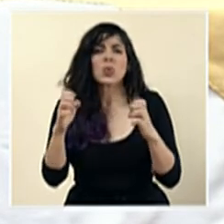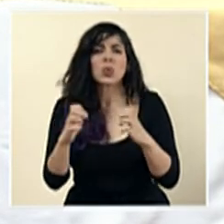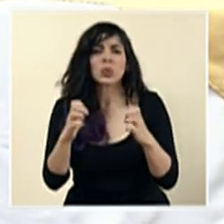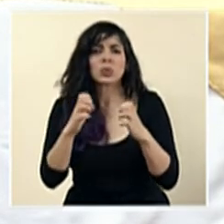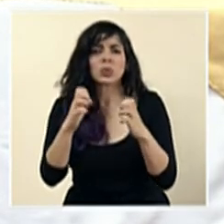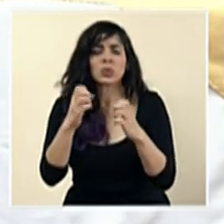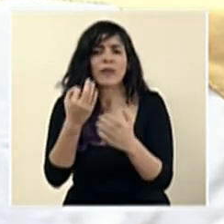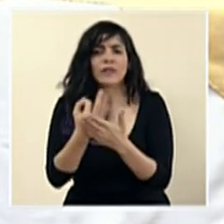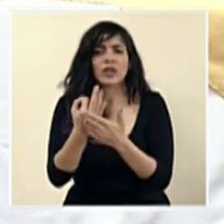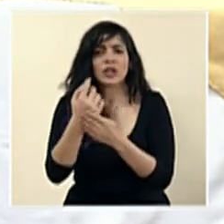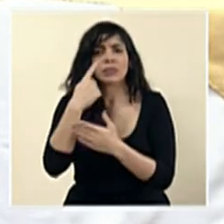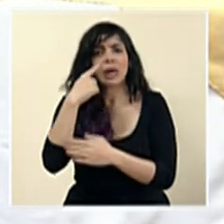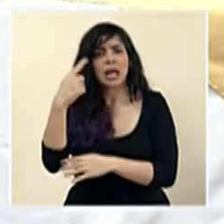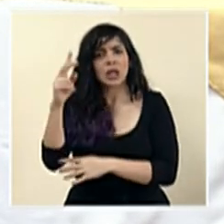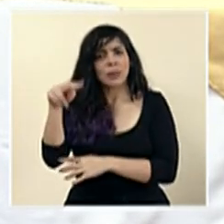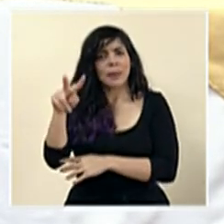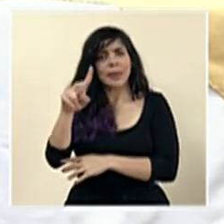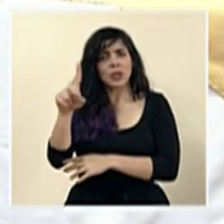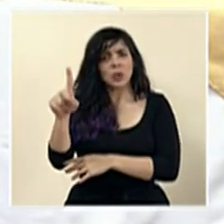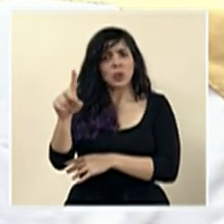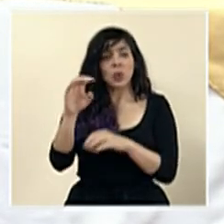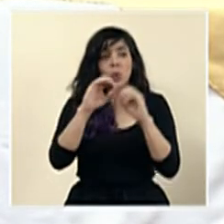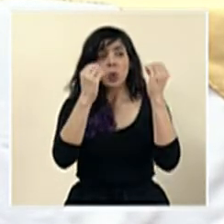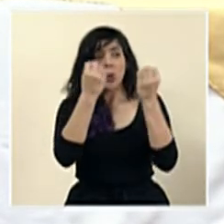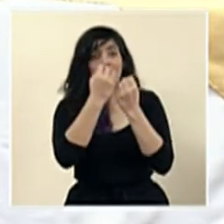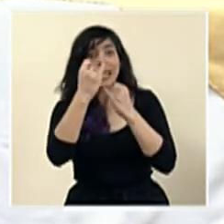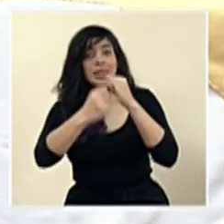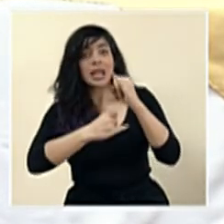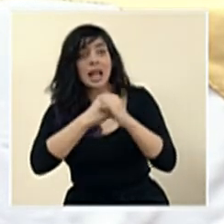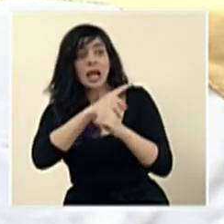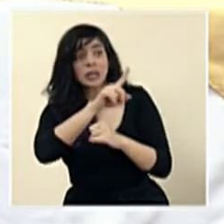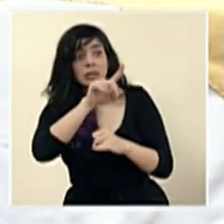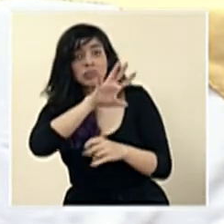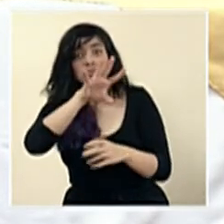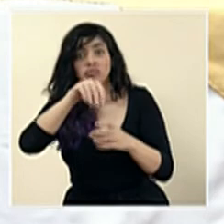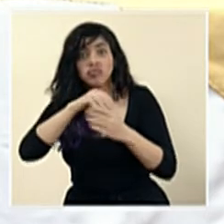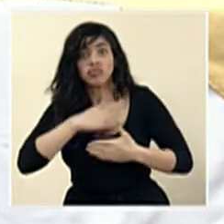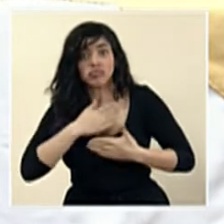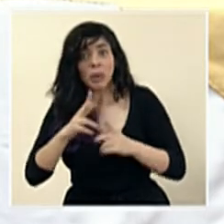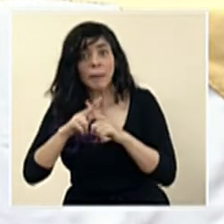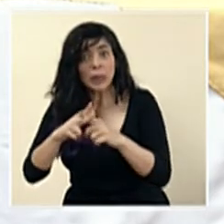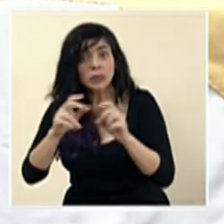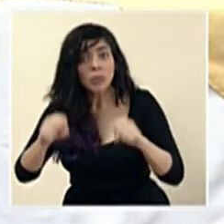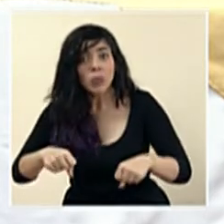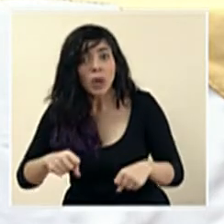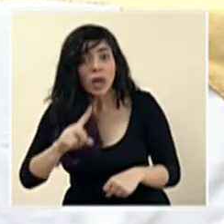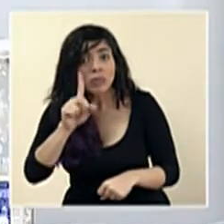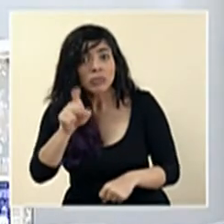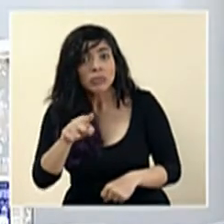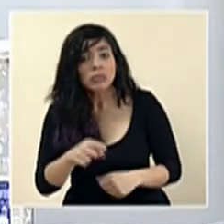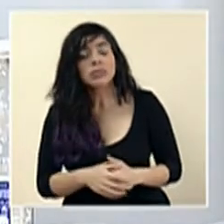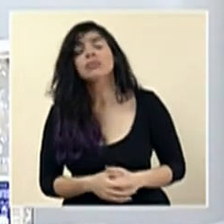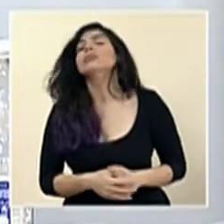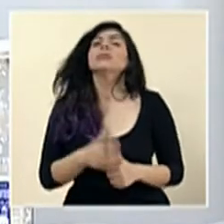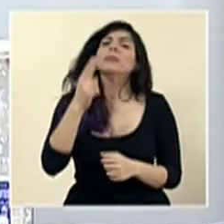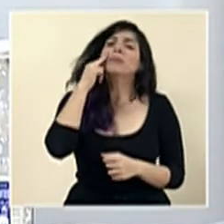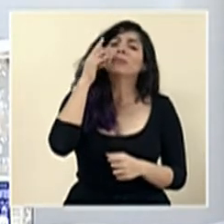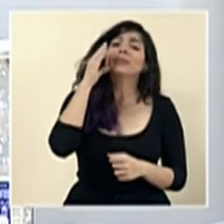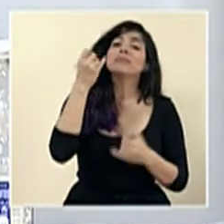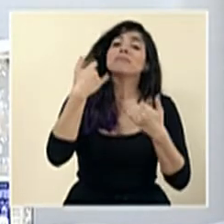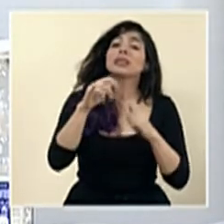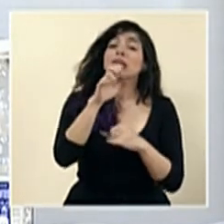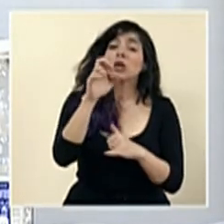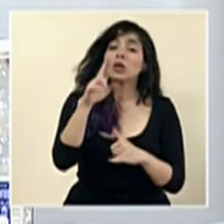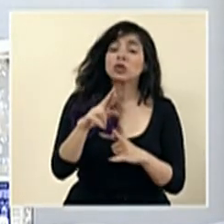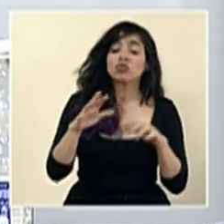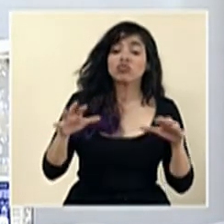financiamiento para el 2021? ¿Estarán los organismos internacionales en la misma disposición de prestar? Mire, yo creo que mientras Costa Rica haga